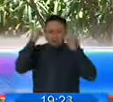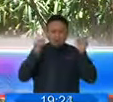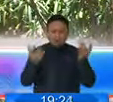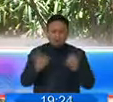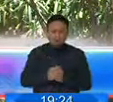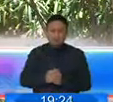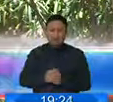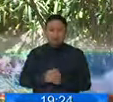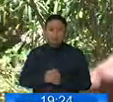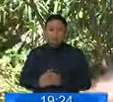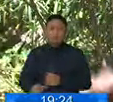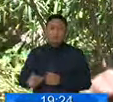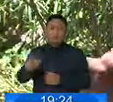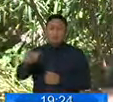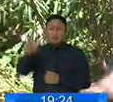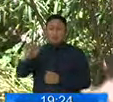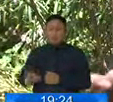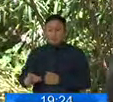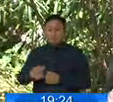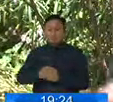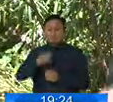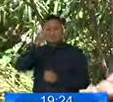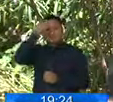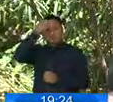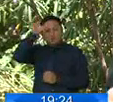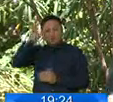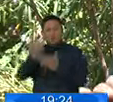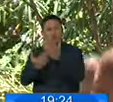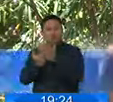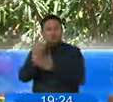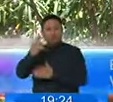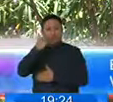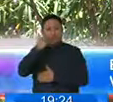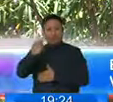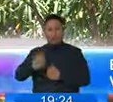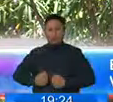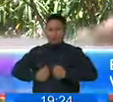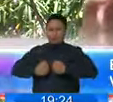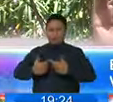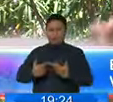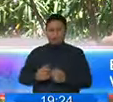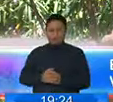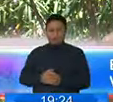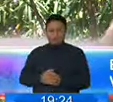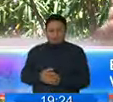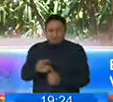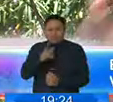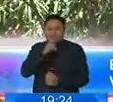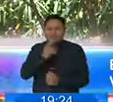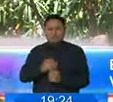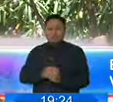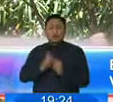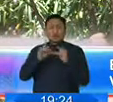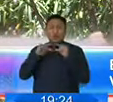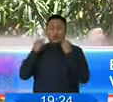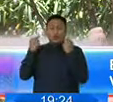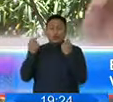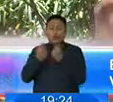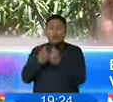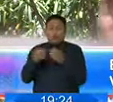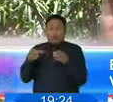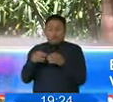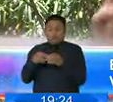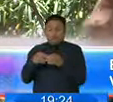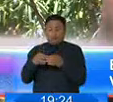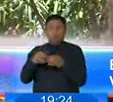Los interesados en introducir el concepto de nuevas masculinidades son grupos